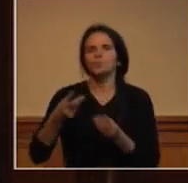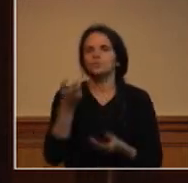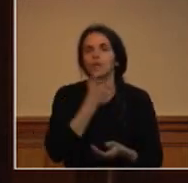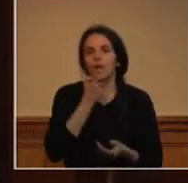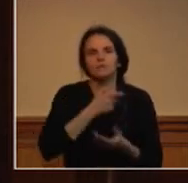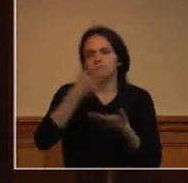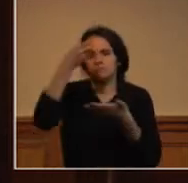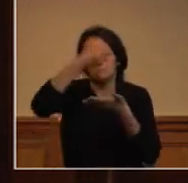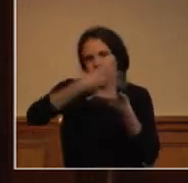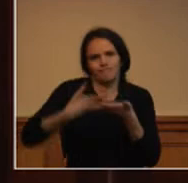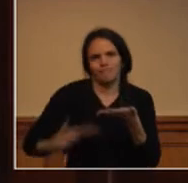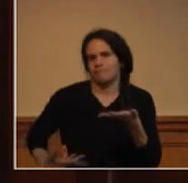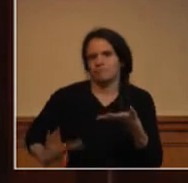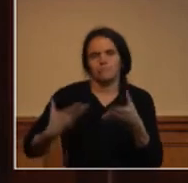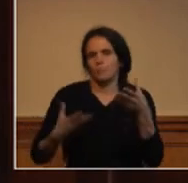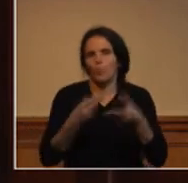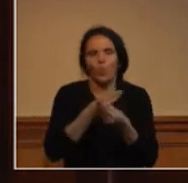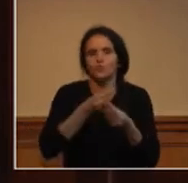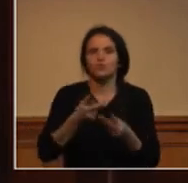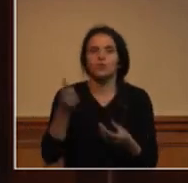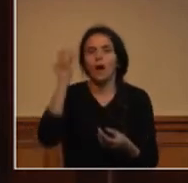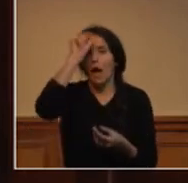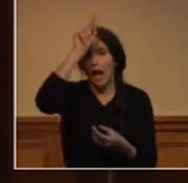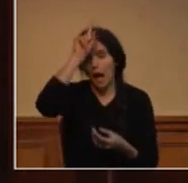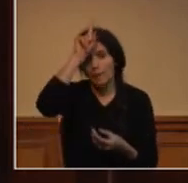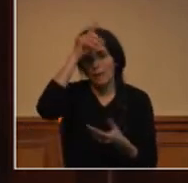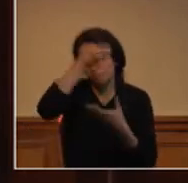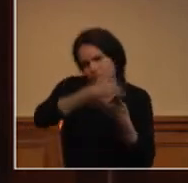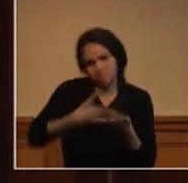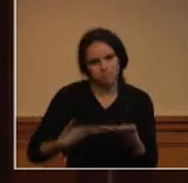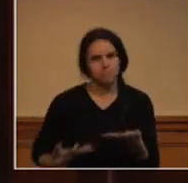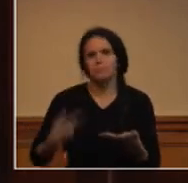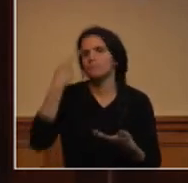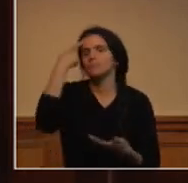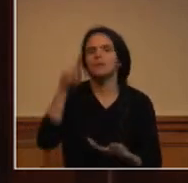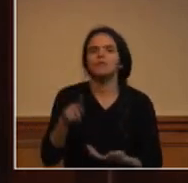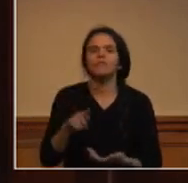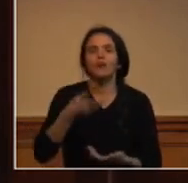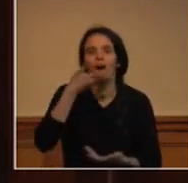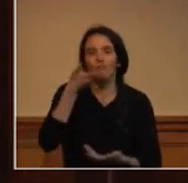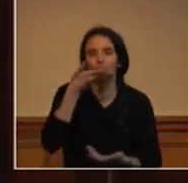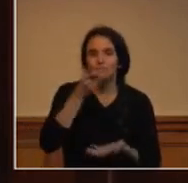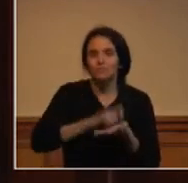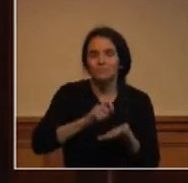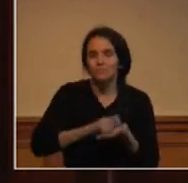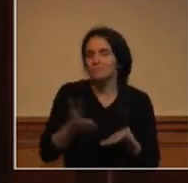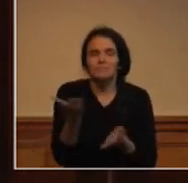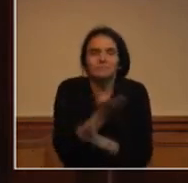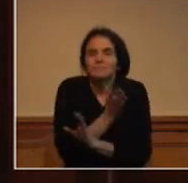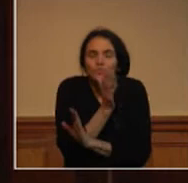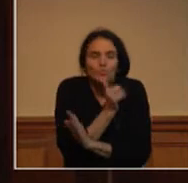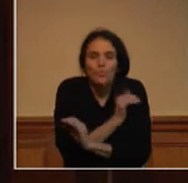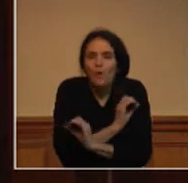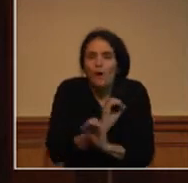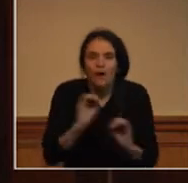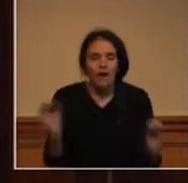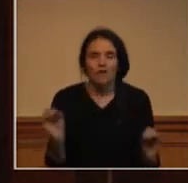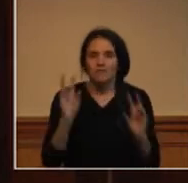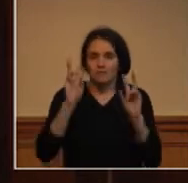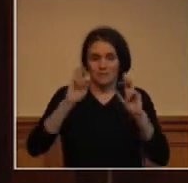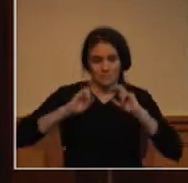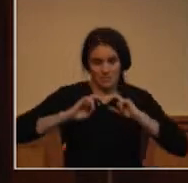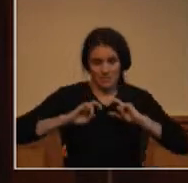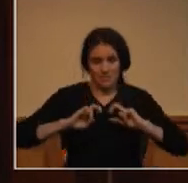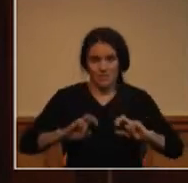inglés, mucha literatura en alemán, pero no encontrábamos autores o grupos que estuvieran trabajando en un modelamiento